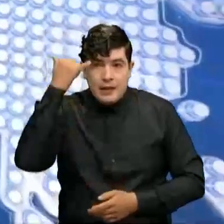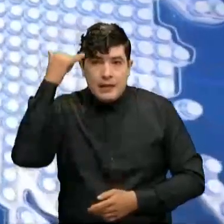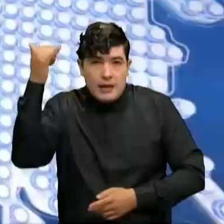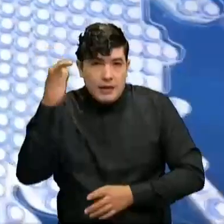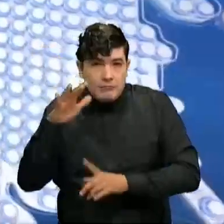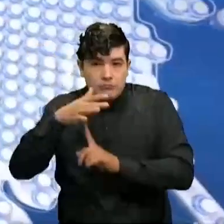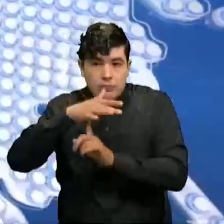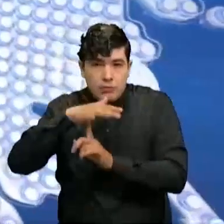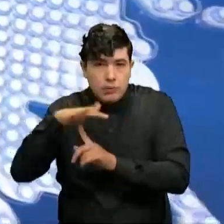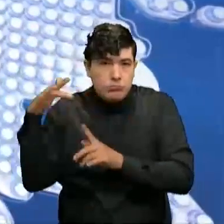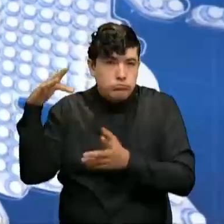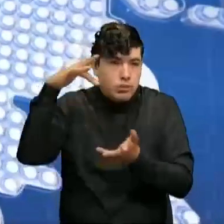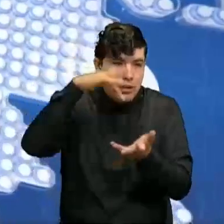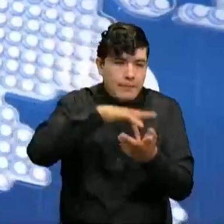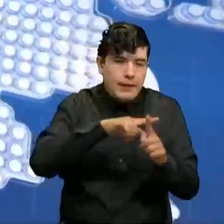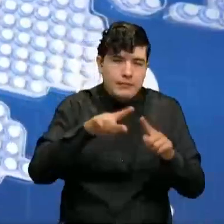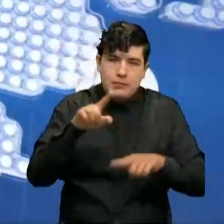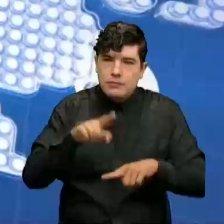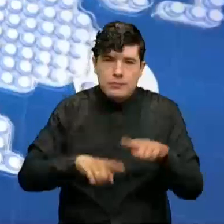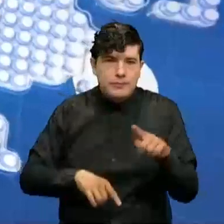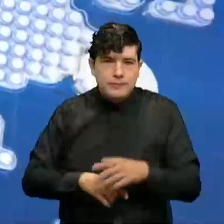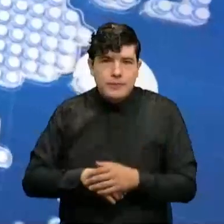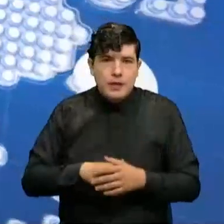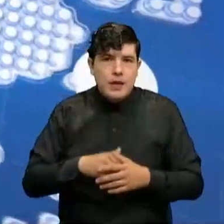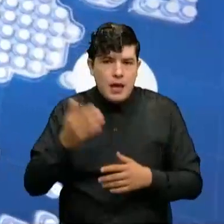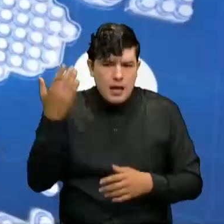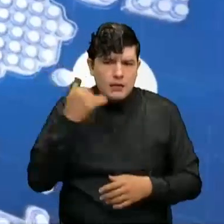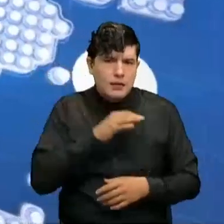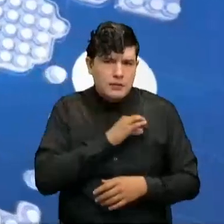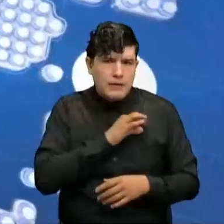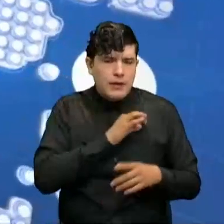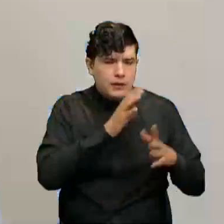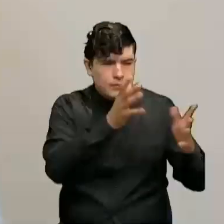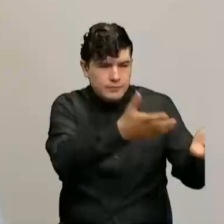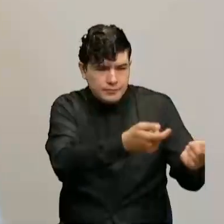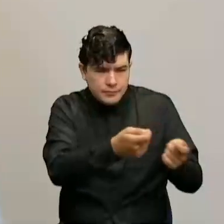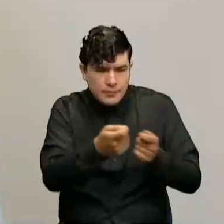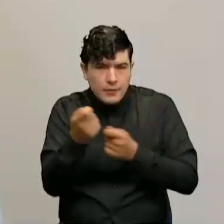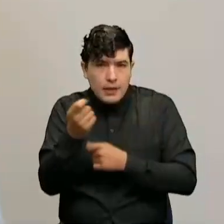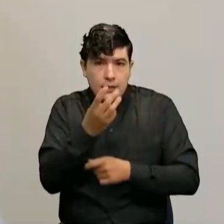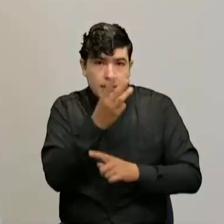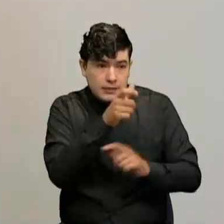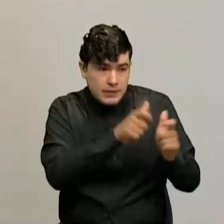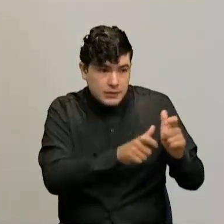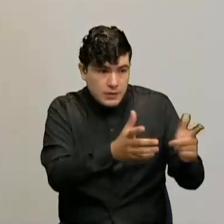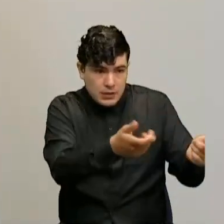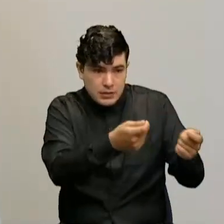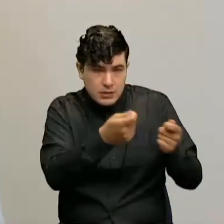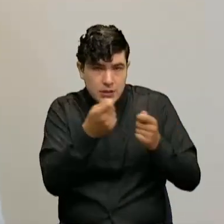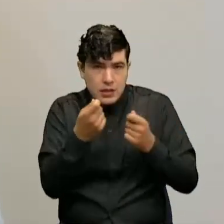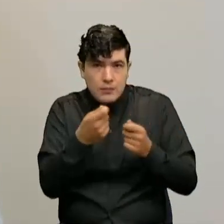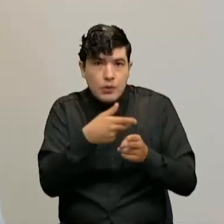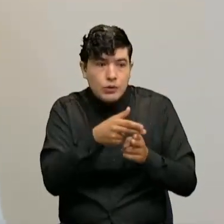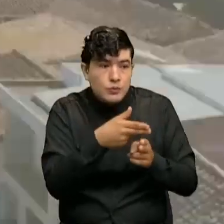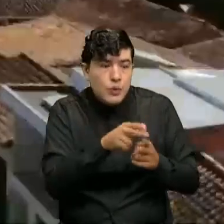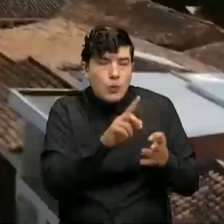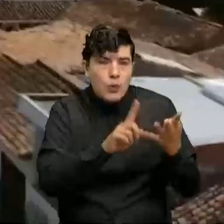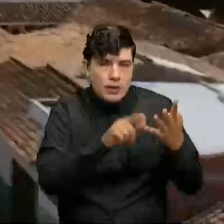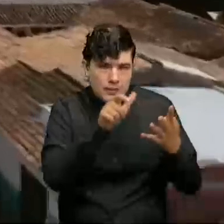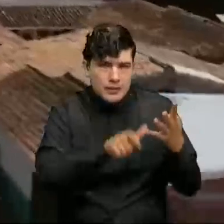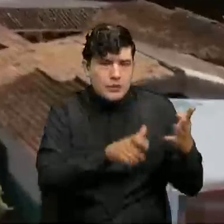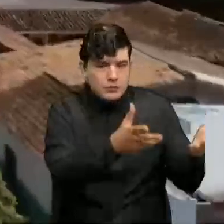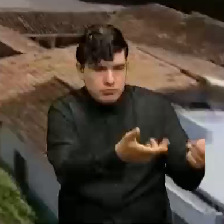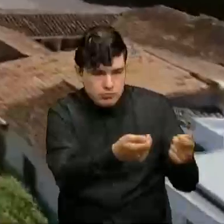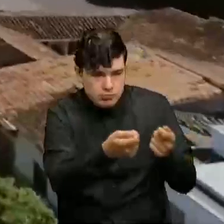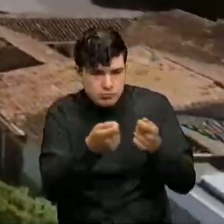posible. El sábado se han venido sacando, se han logrado extraer ya tres pacientes, y viene en camino el último paciente.